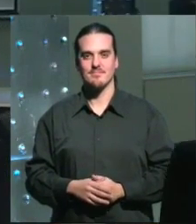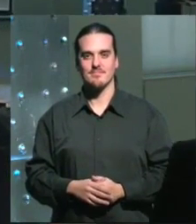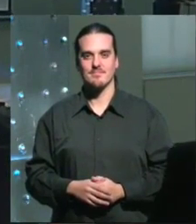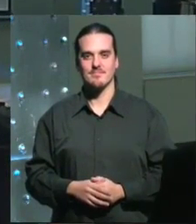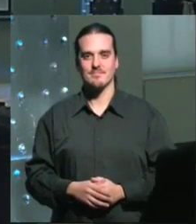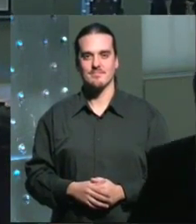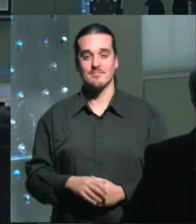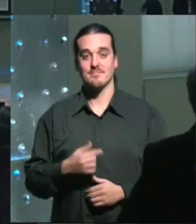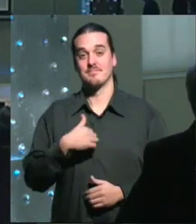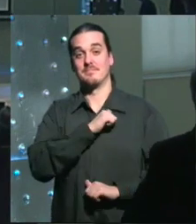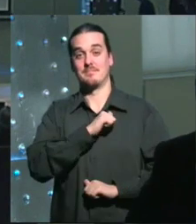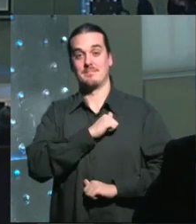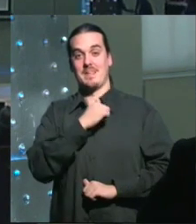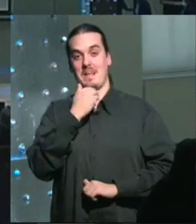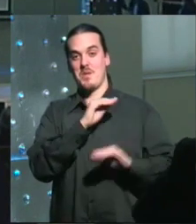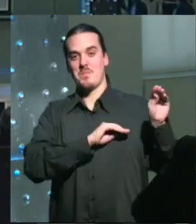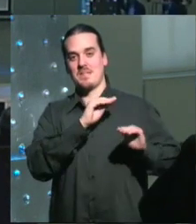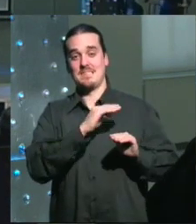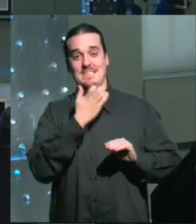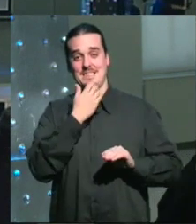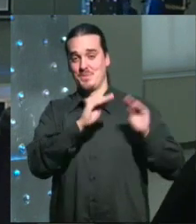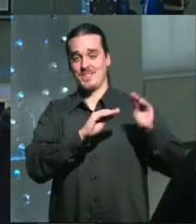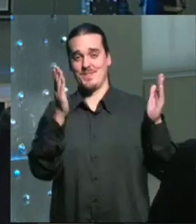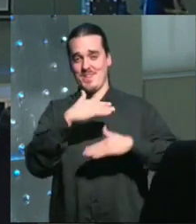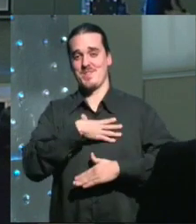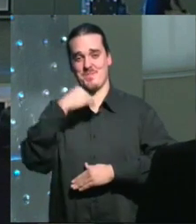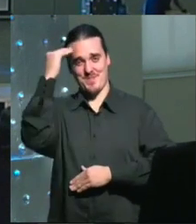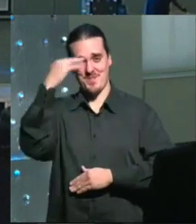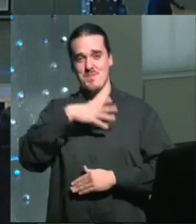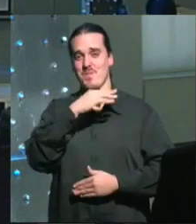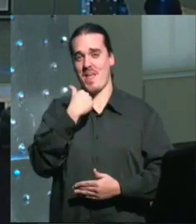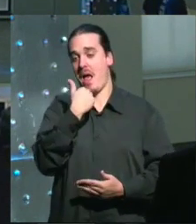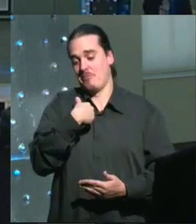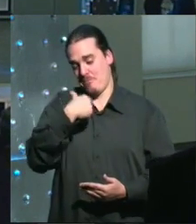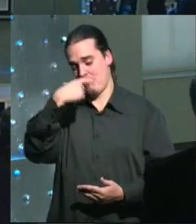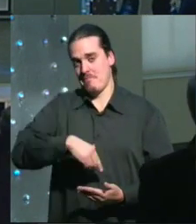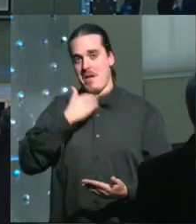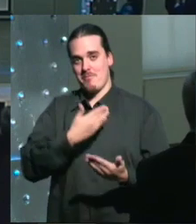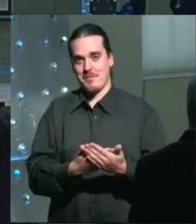Espero que haya preguntas, si no es que he sido extremadamente aburrido, os queréis ir y que todo eso se acabe rápido.